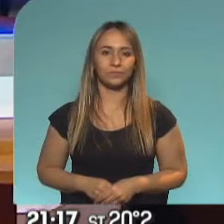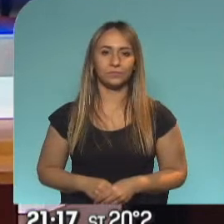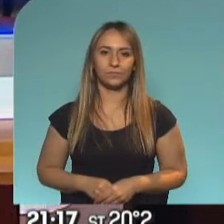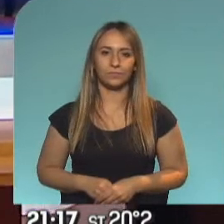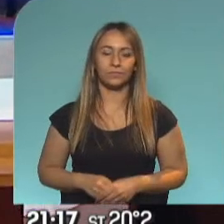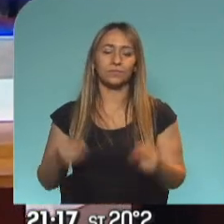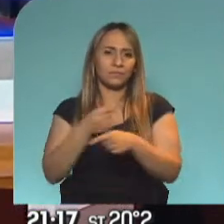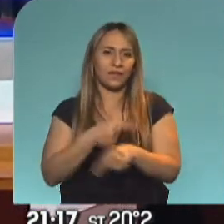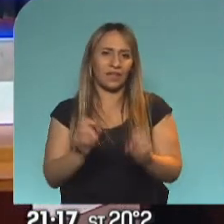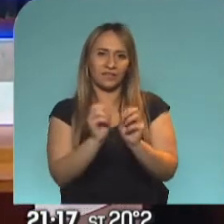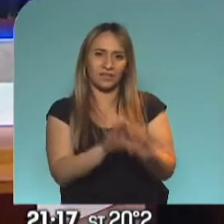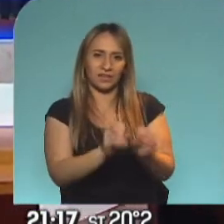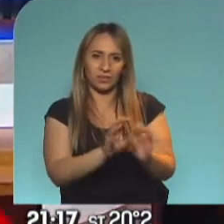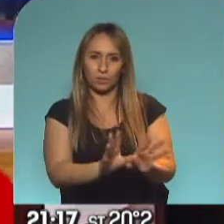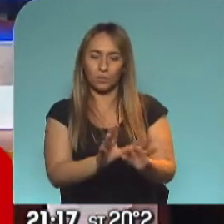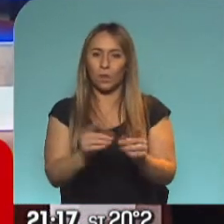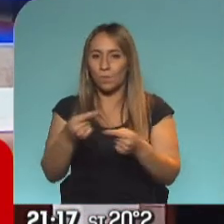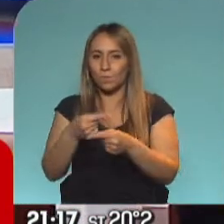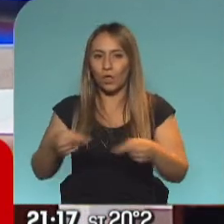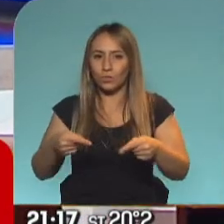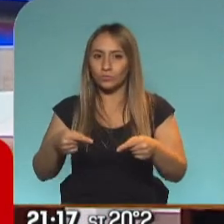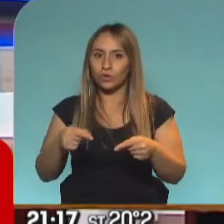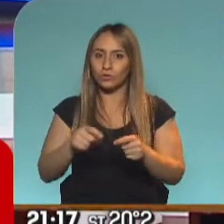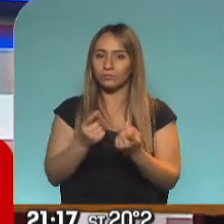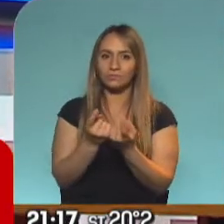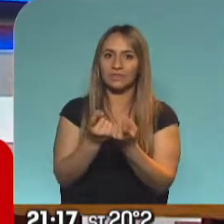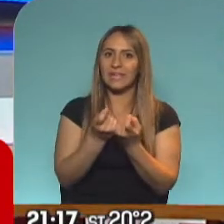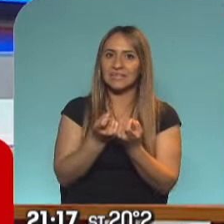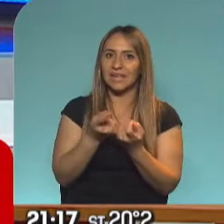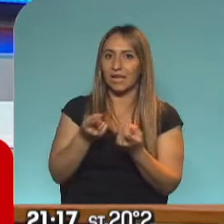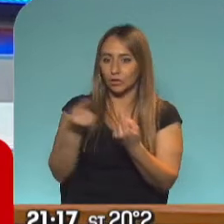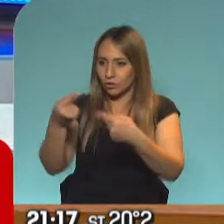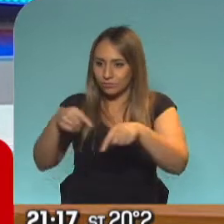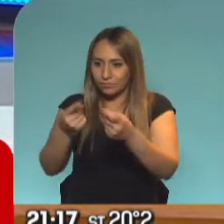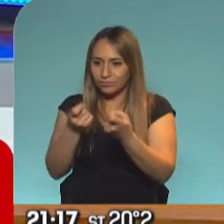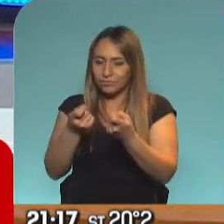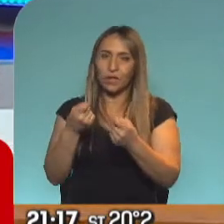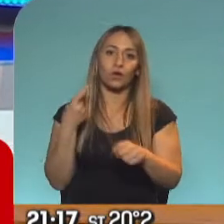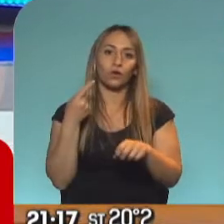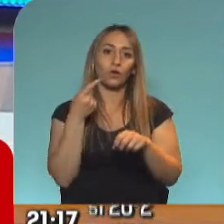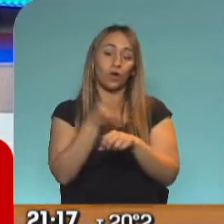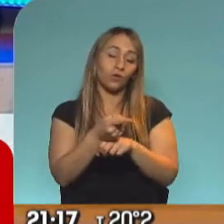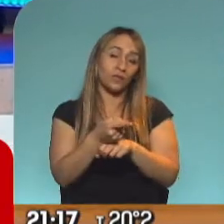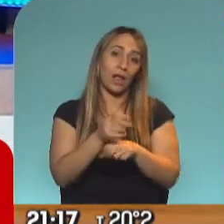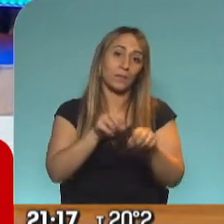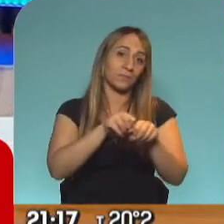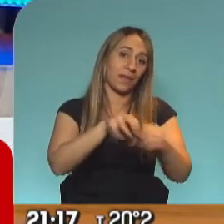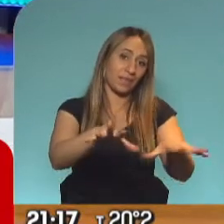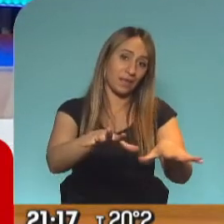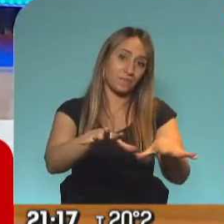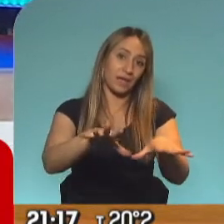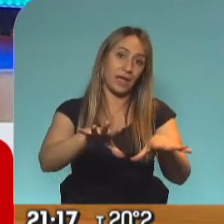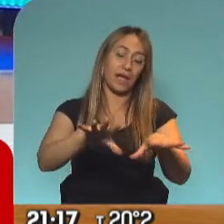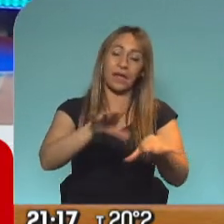Los desechos de los productos necesarios para combatir o tratar la pandemia tanto a nivel